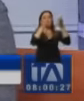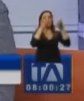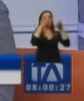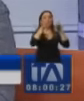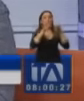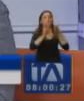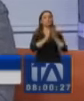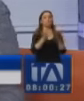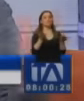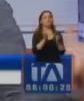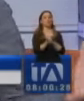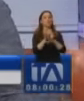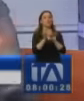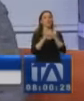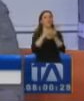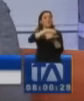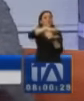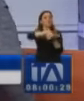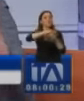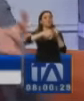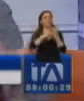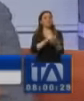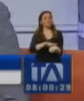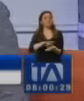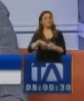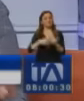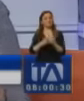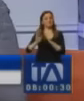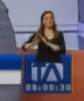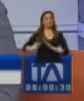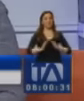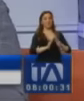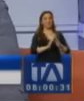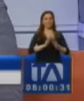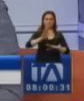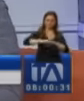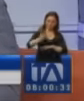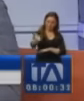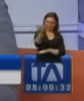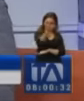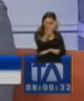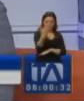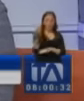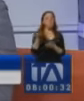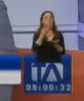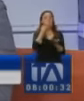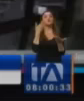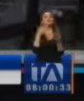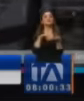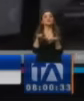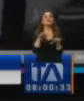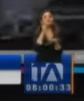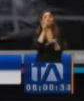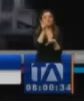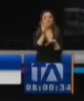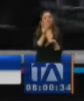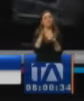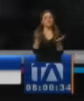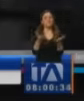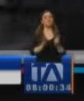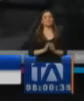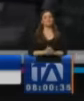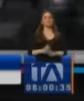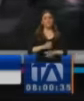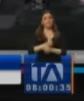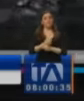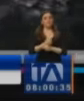si se los trata como tal, si se reúne a las urbanizaciones y les dice, bueno, señores, ¿cómo podemos mejorar este espacio público, este espacio para que se haga,